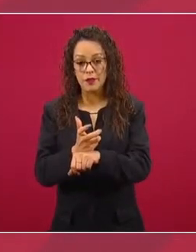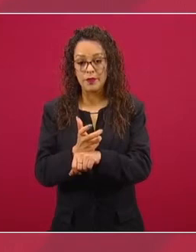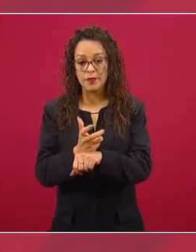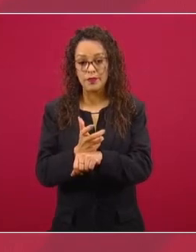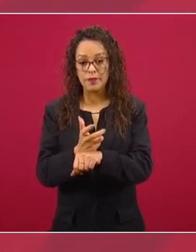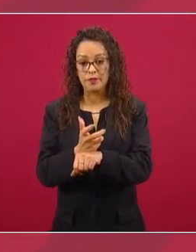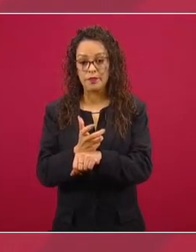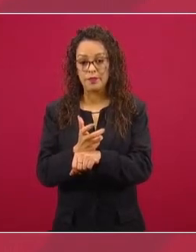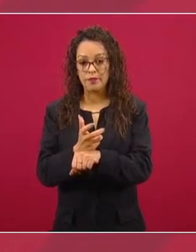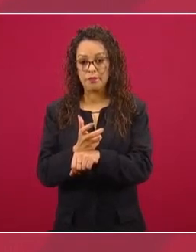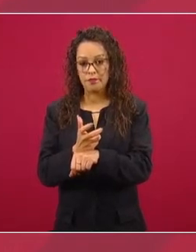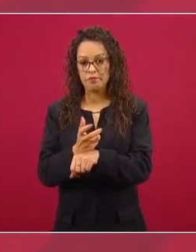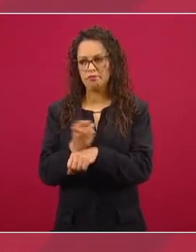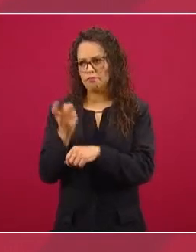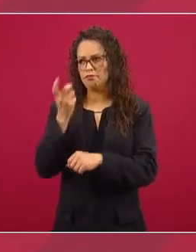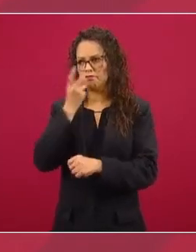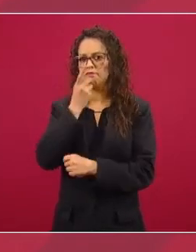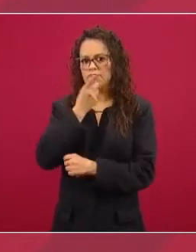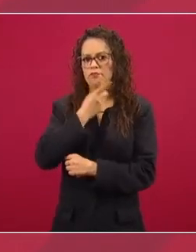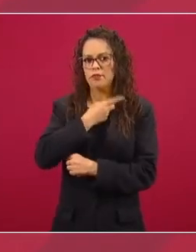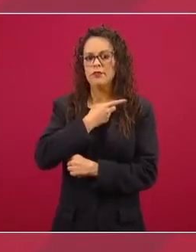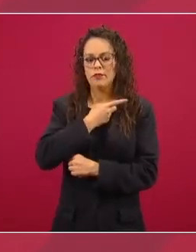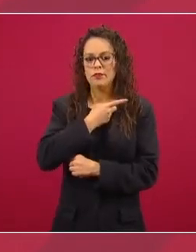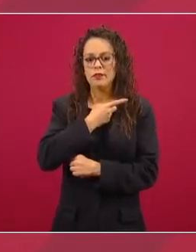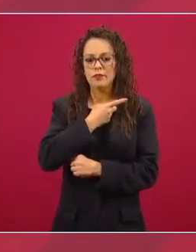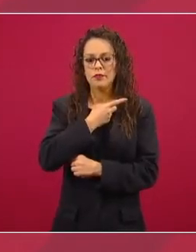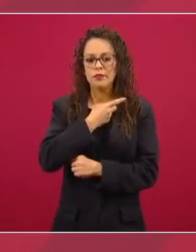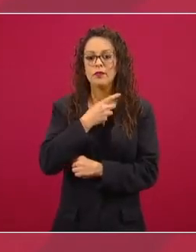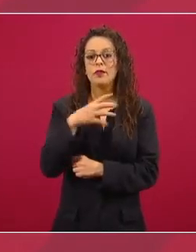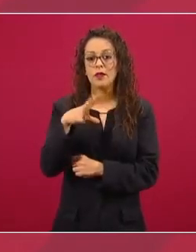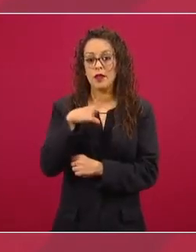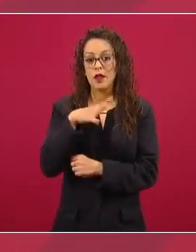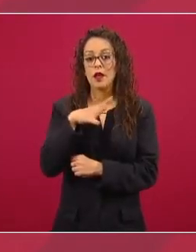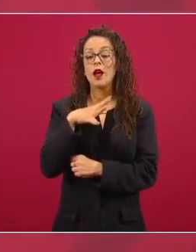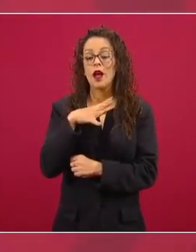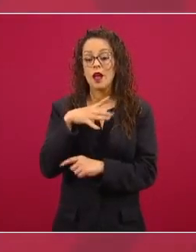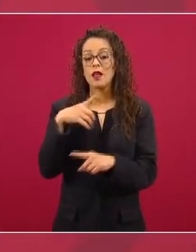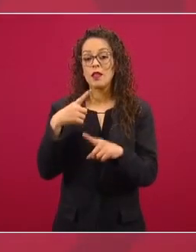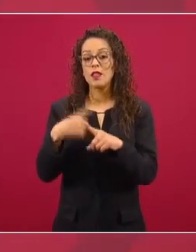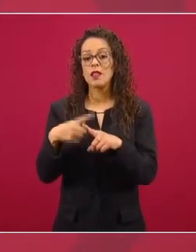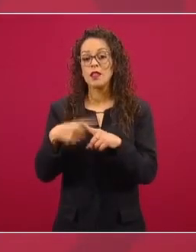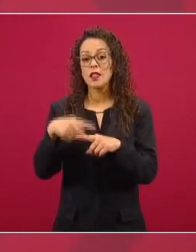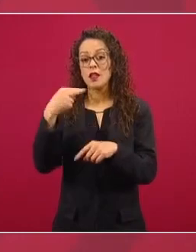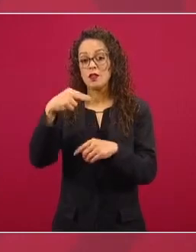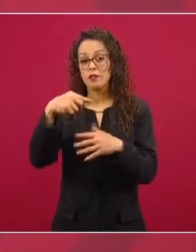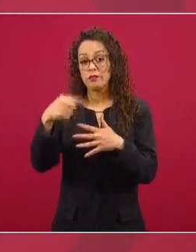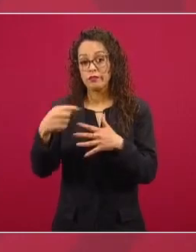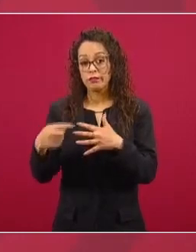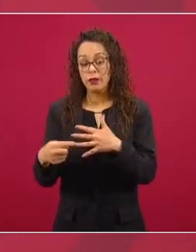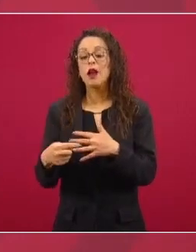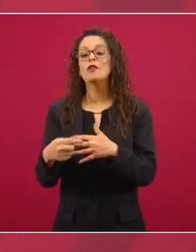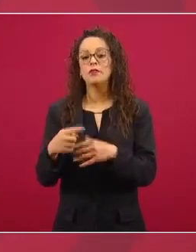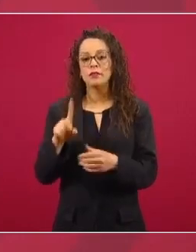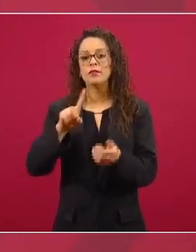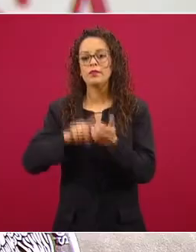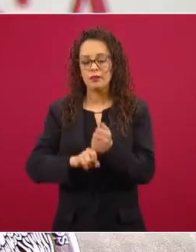y me menciona de que se estaba involucrando al general Cienfuegos,